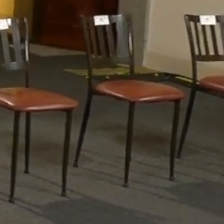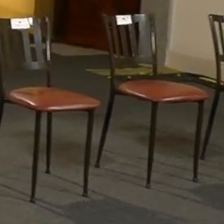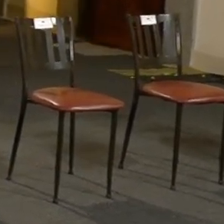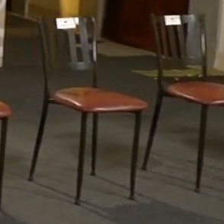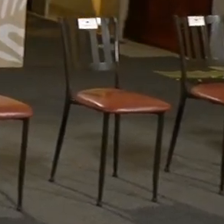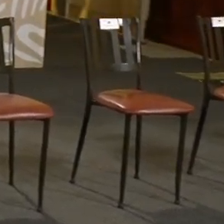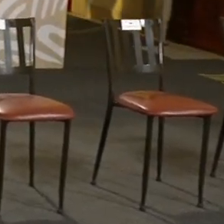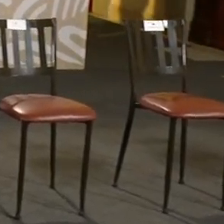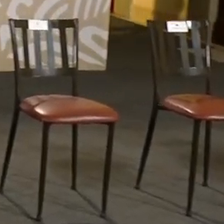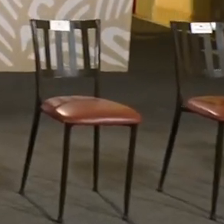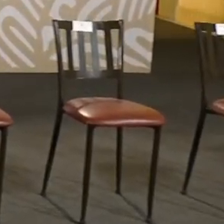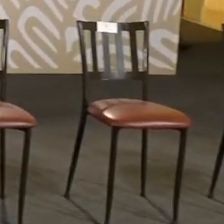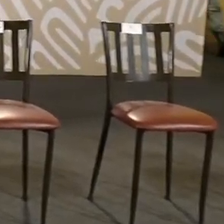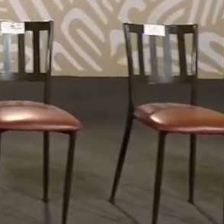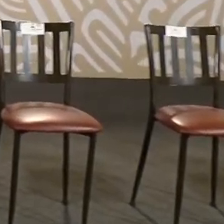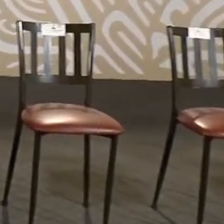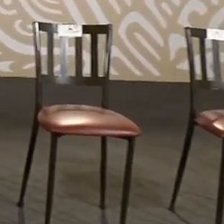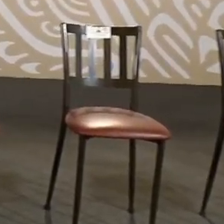Ánimo.